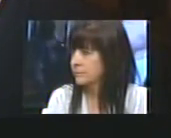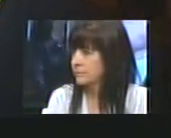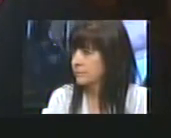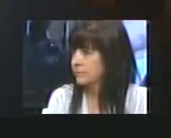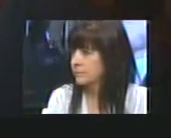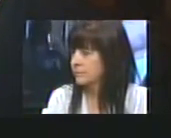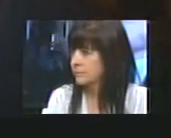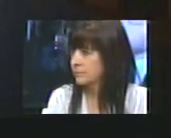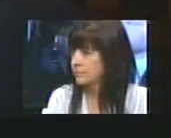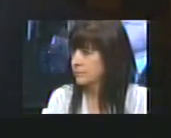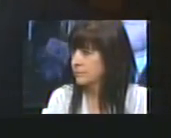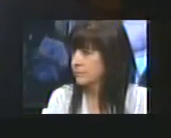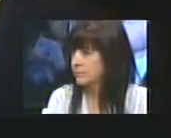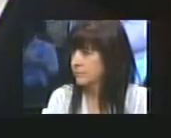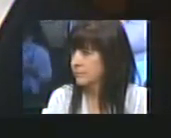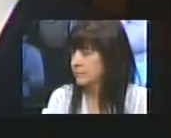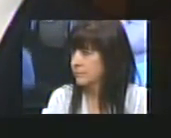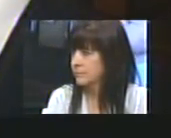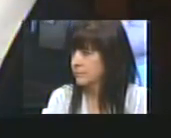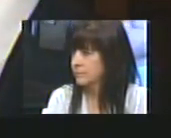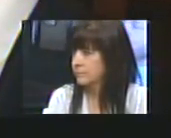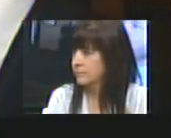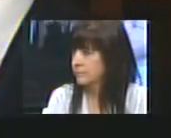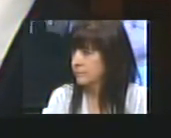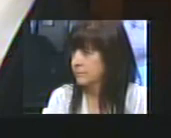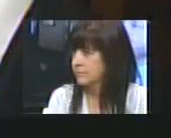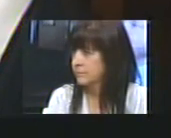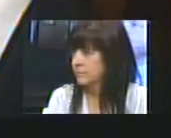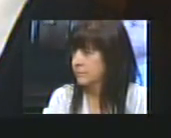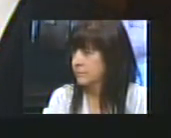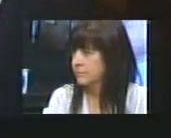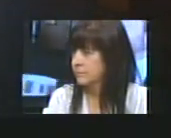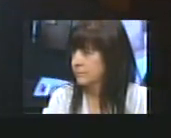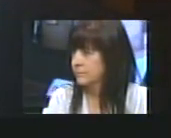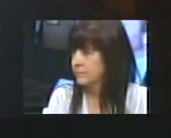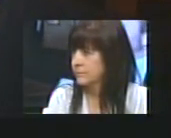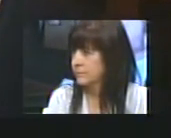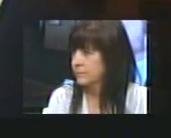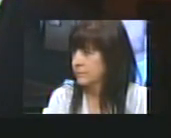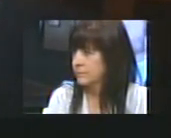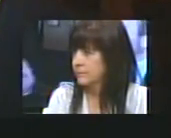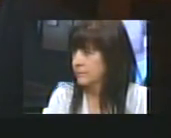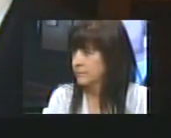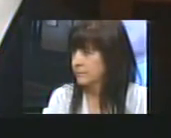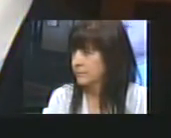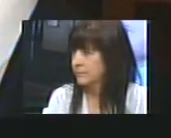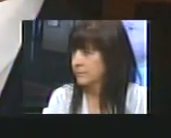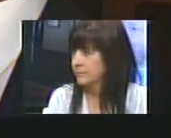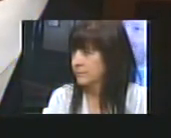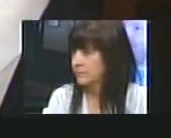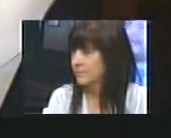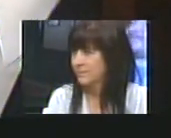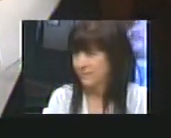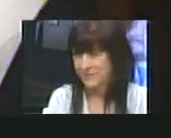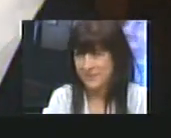de los valores, de los poderes, nos llamó asombrosamente la atención y queríamos preguntar cómo lo leía. Igual te tiene que llamar la atención que te siga llamando la atención,